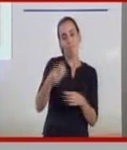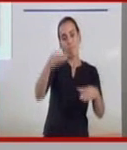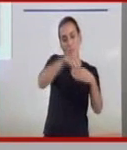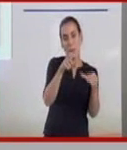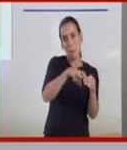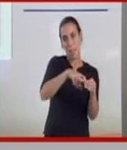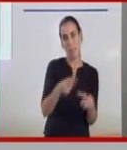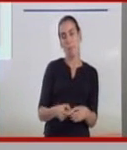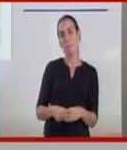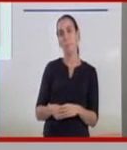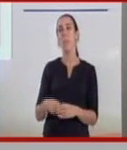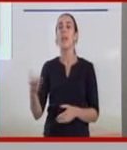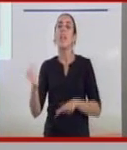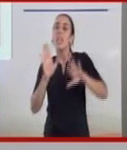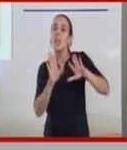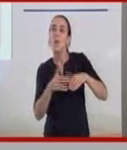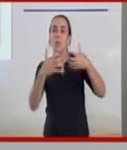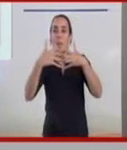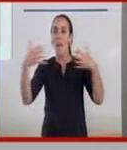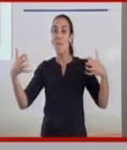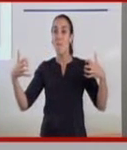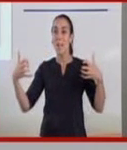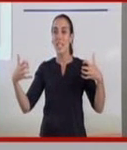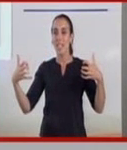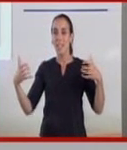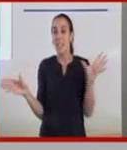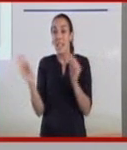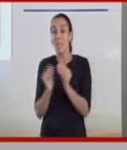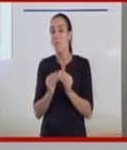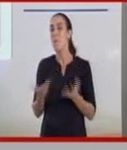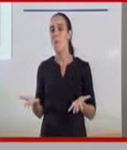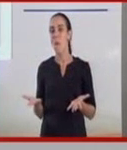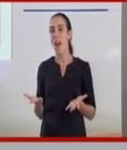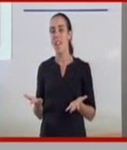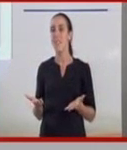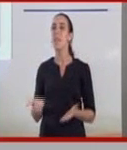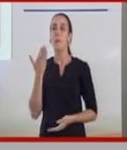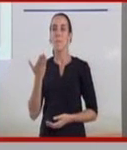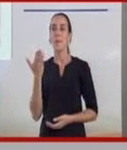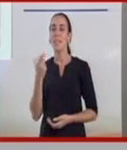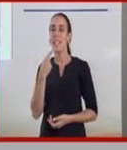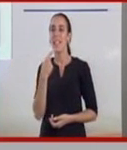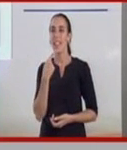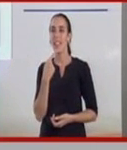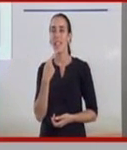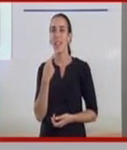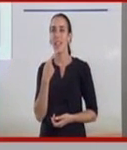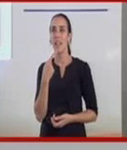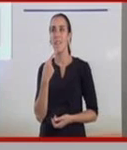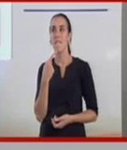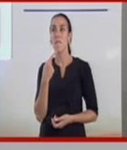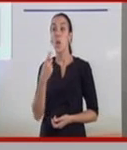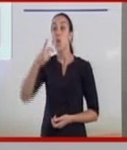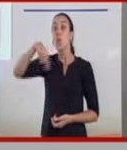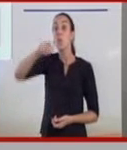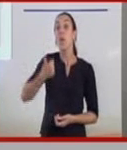yo creo una conclusión, una frase que me puede servir como conclusión y que creo que nos motiva a todos, y es que no tenemos la